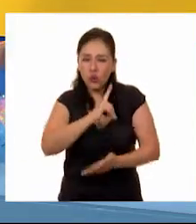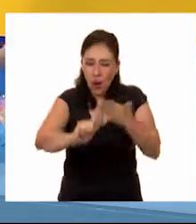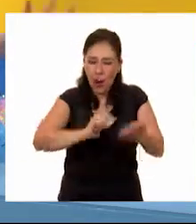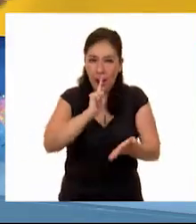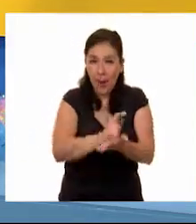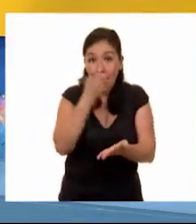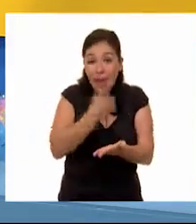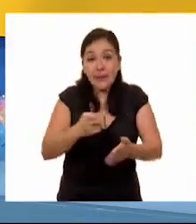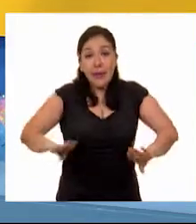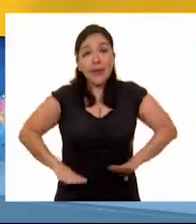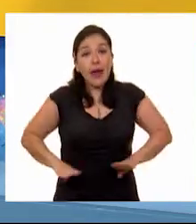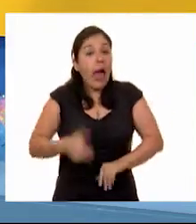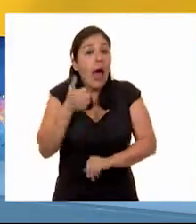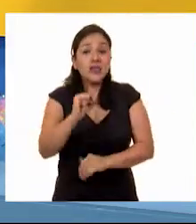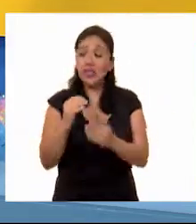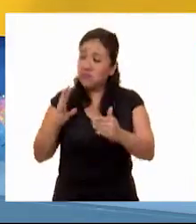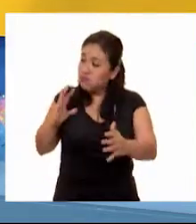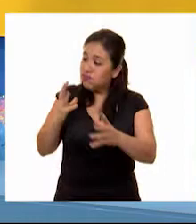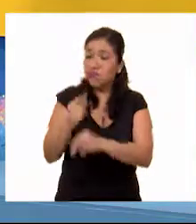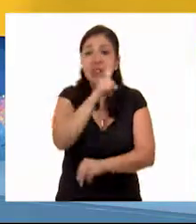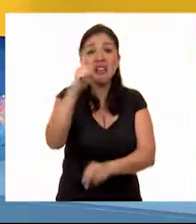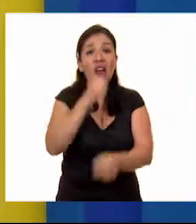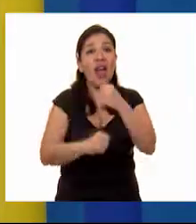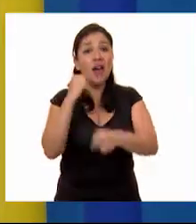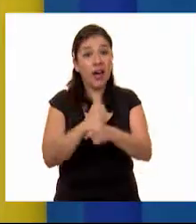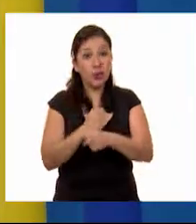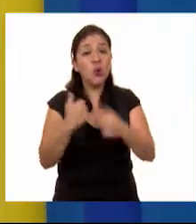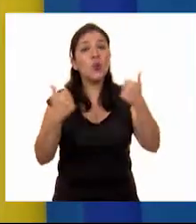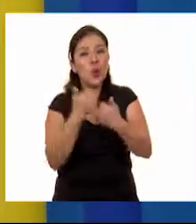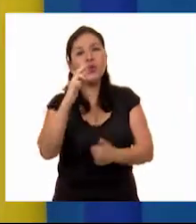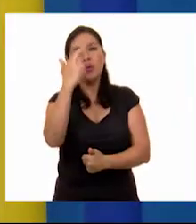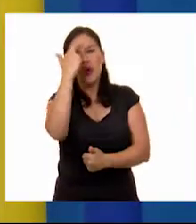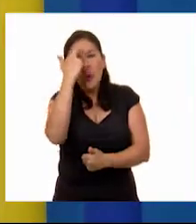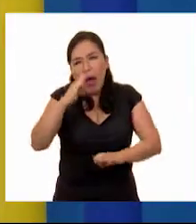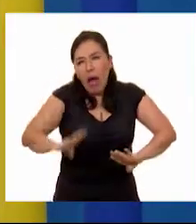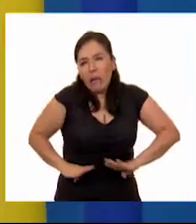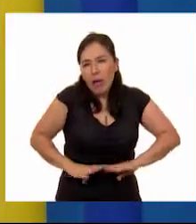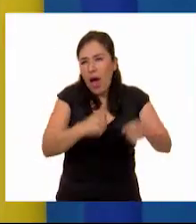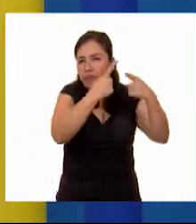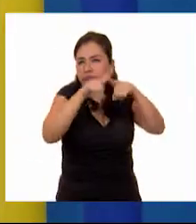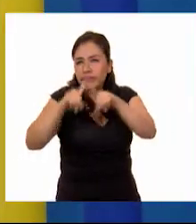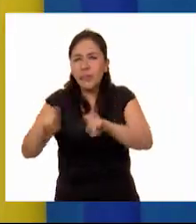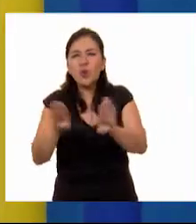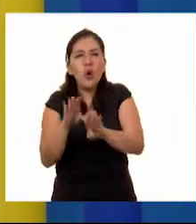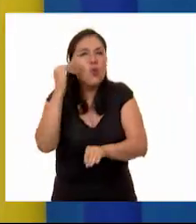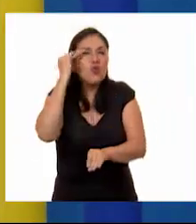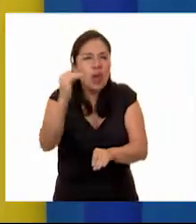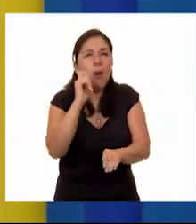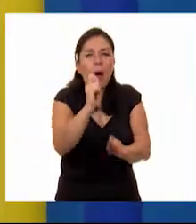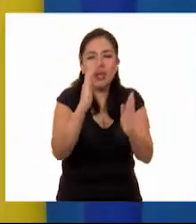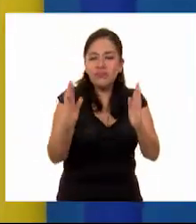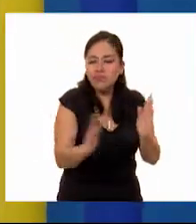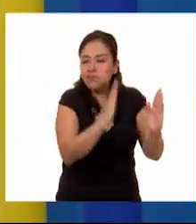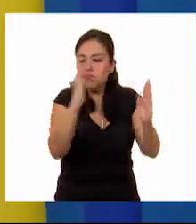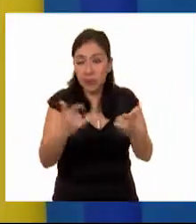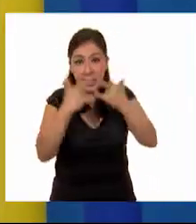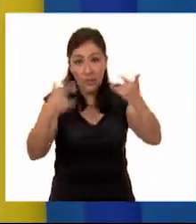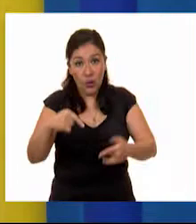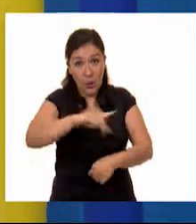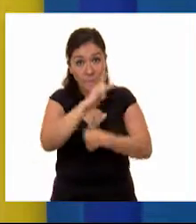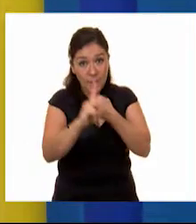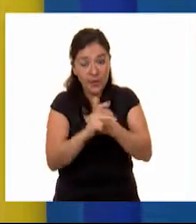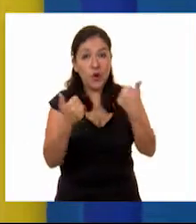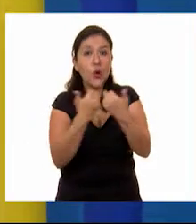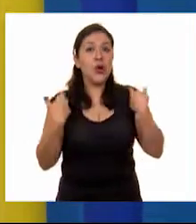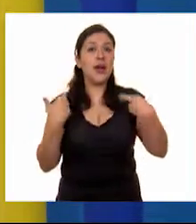que ha caracterizado a los últimos 100 años. Recordamos a grandes rasgos estas etapas en la historia de nuestro país y las